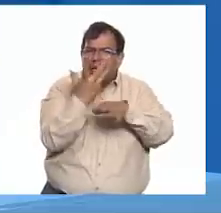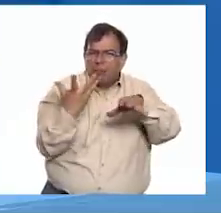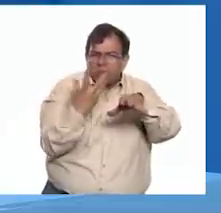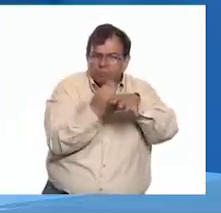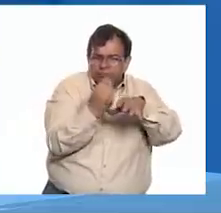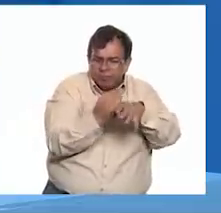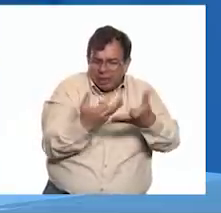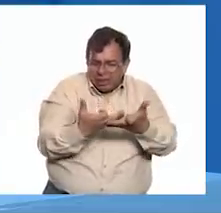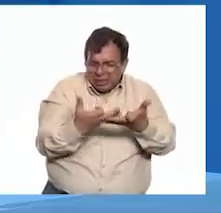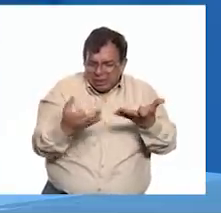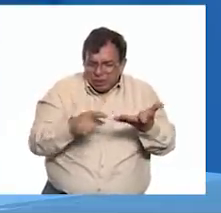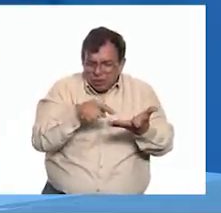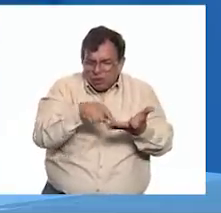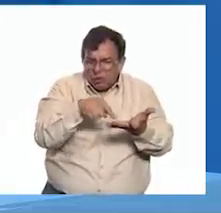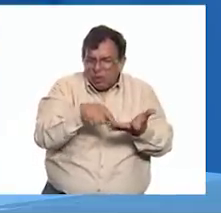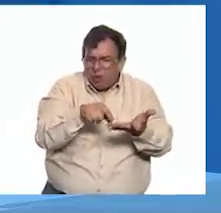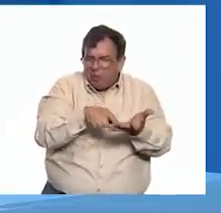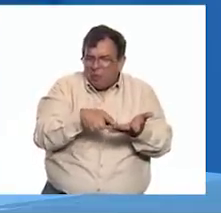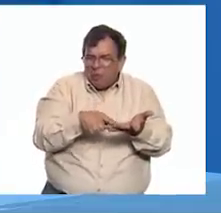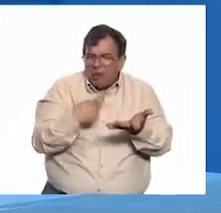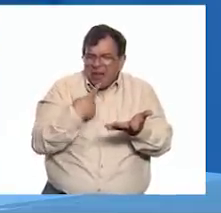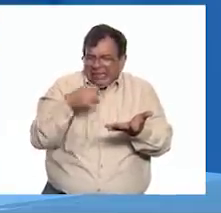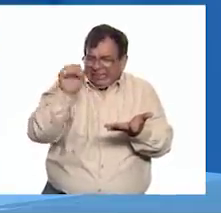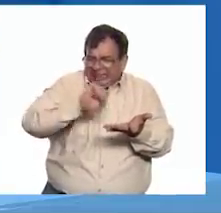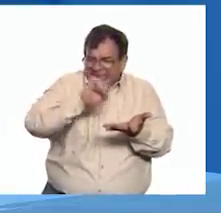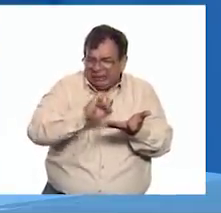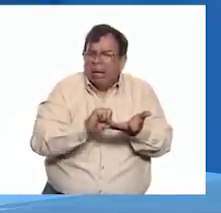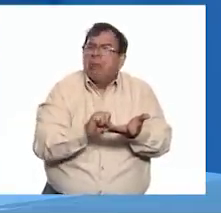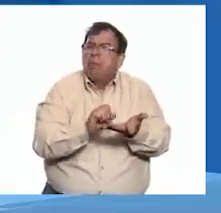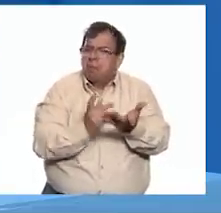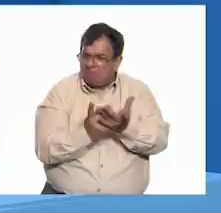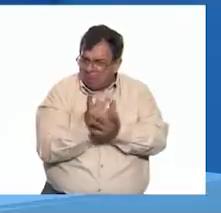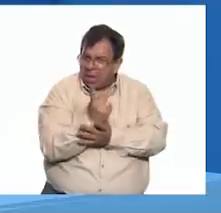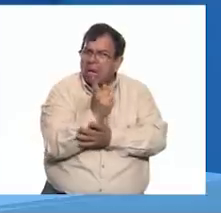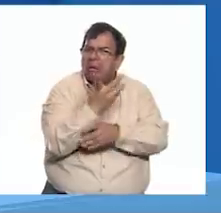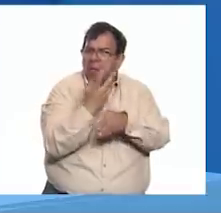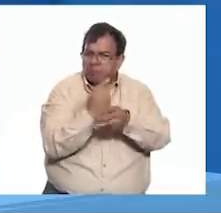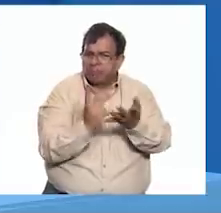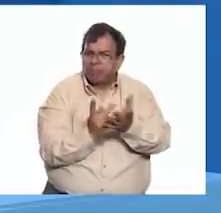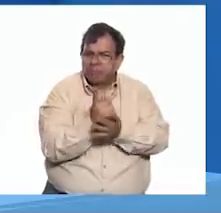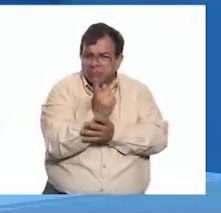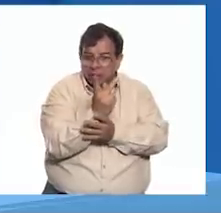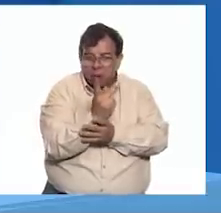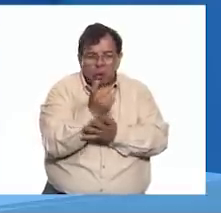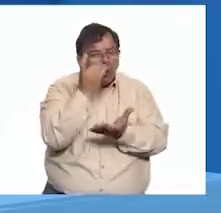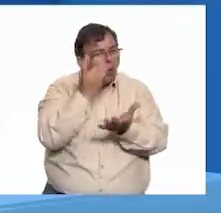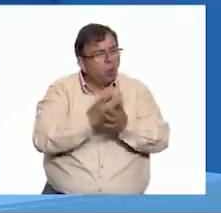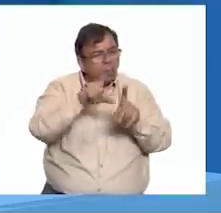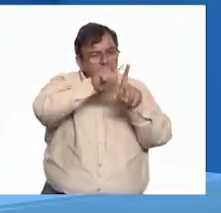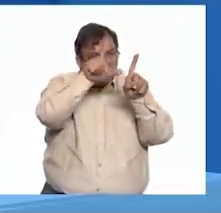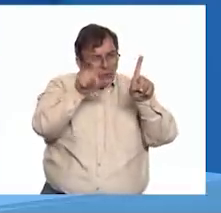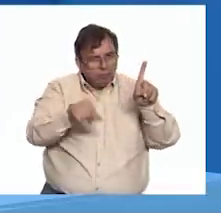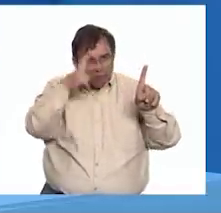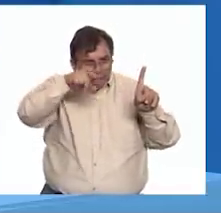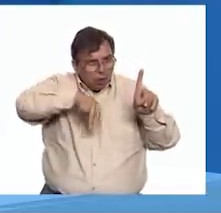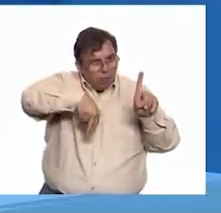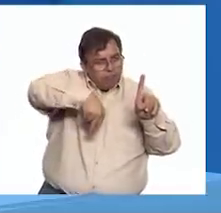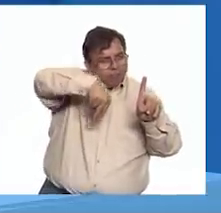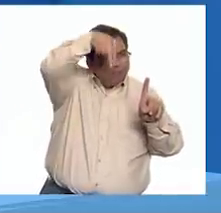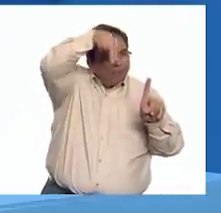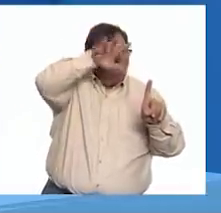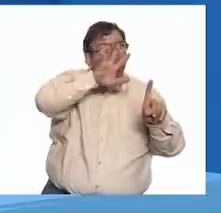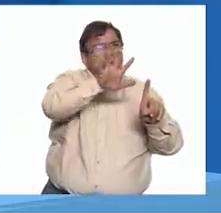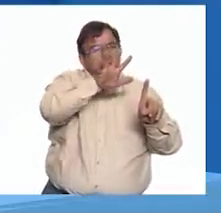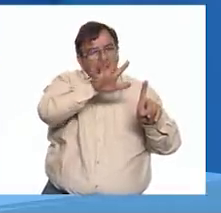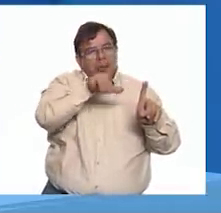en suelos saturados de sal, Larisa. Solo se presenta en el norte de México, debido a que es en donde